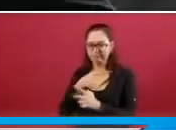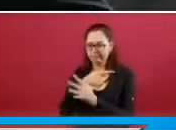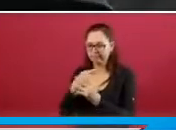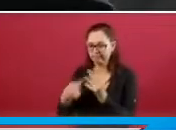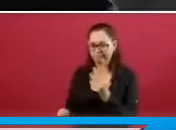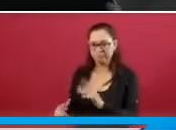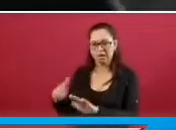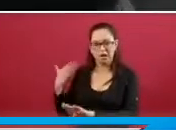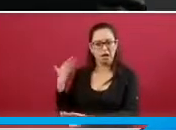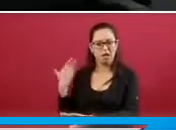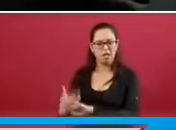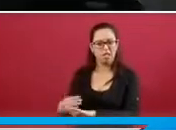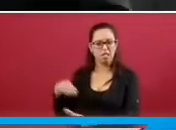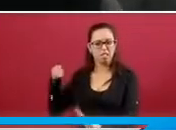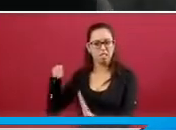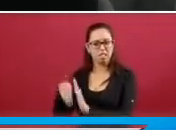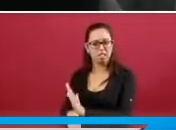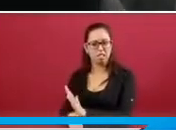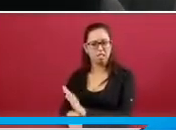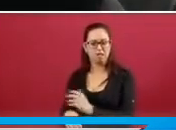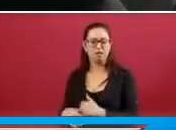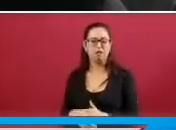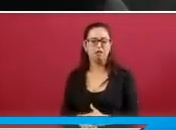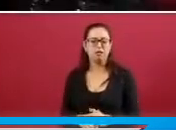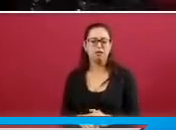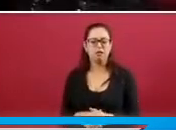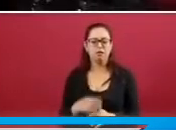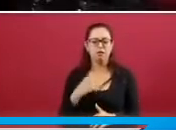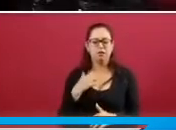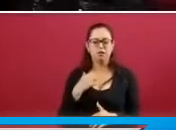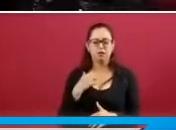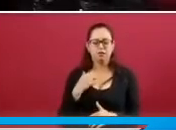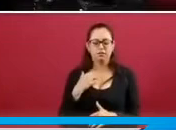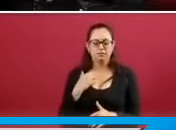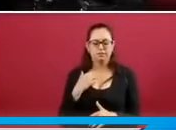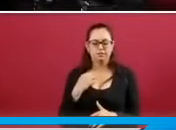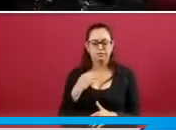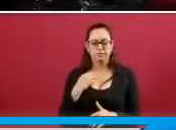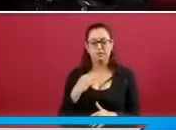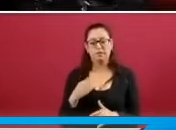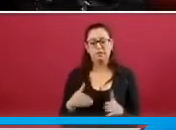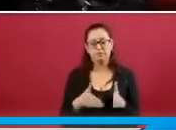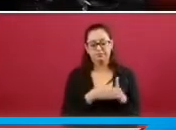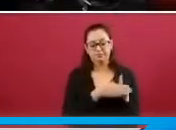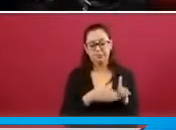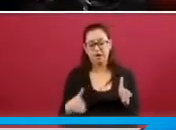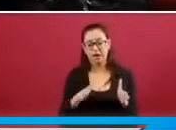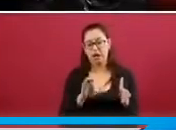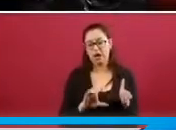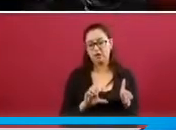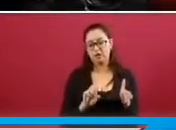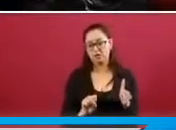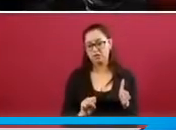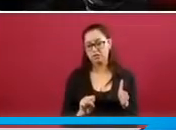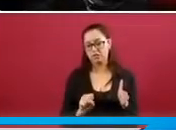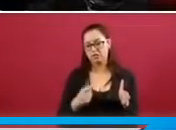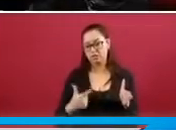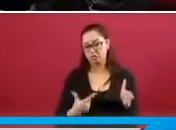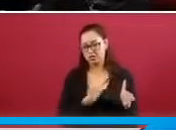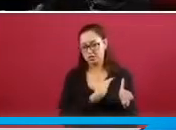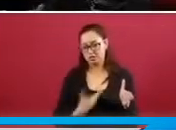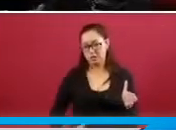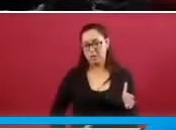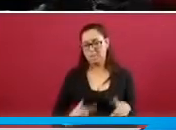Zedillo, Vicente Fox y Felipe Calderón, es consejero independiente con servicios vinculados a empresas extranjeras. Felipe